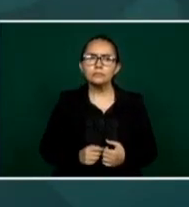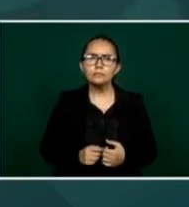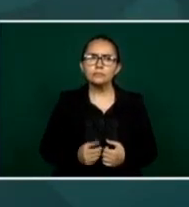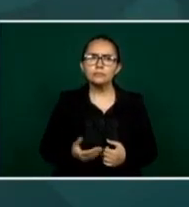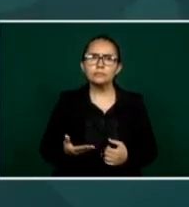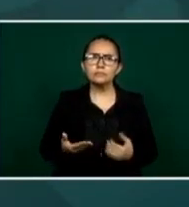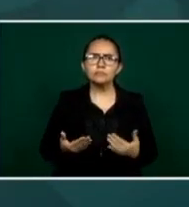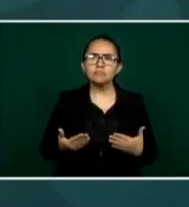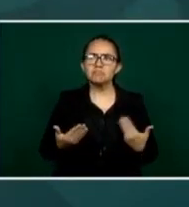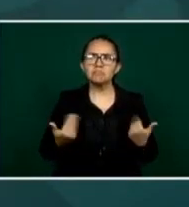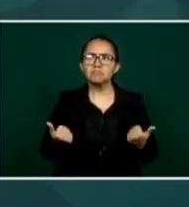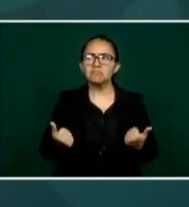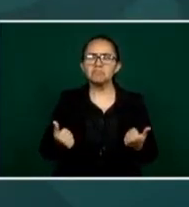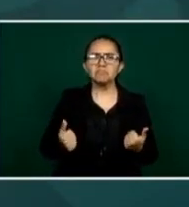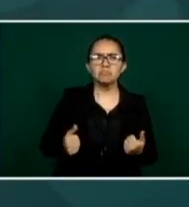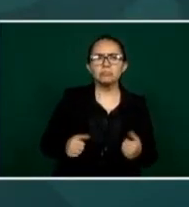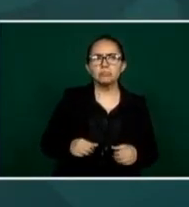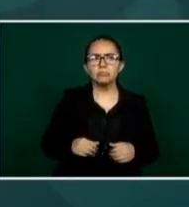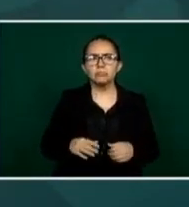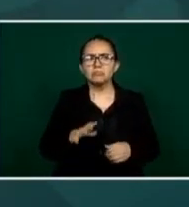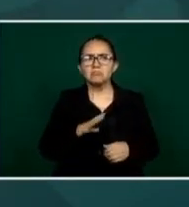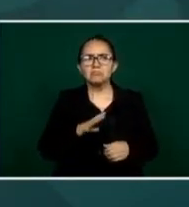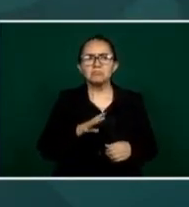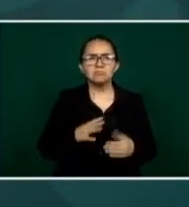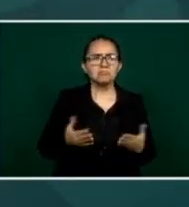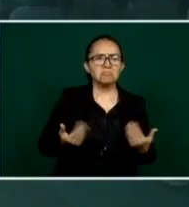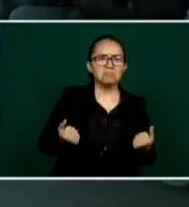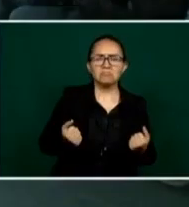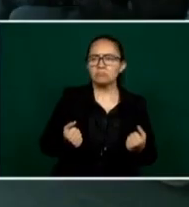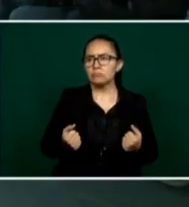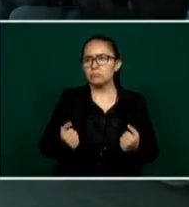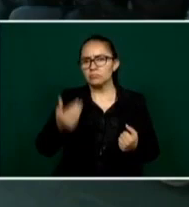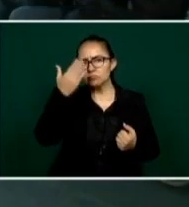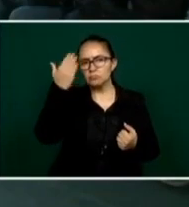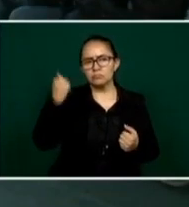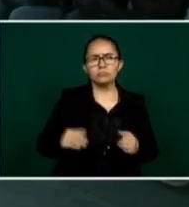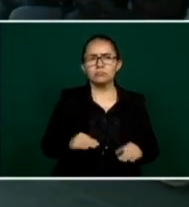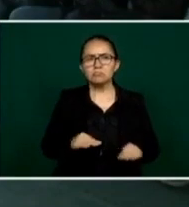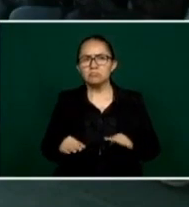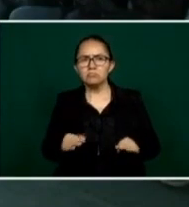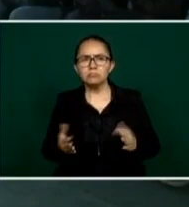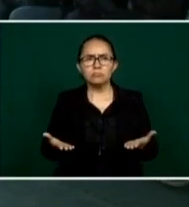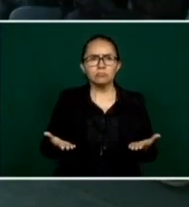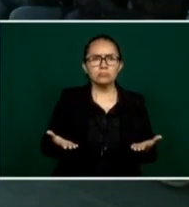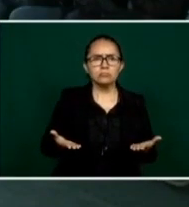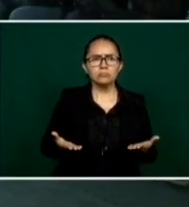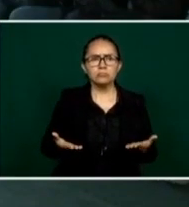tenía opciones alternativas y se enganchaba y